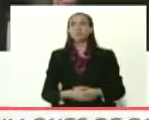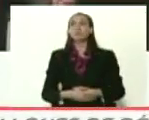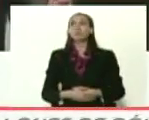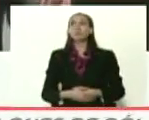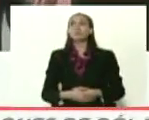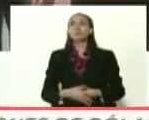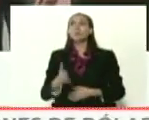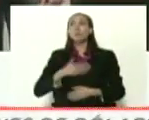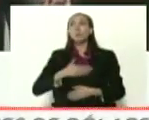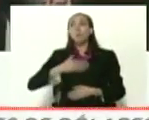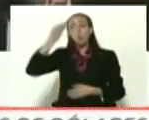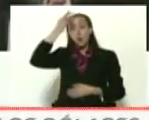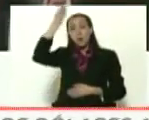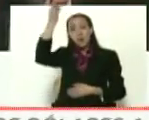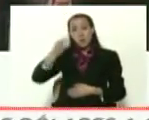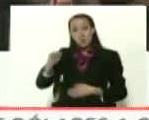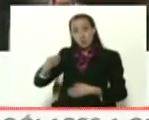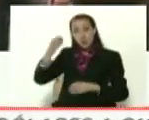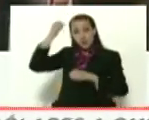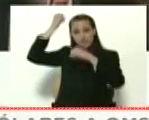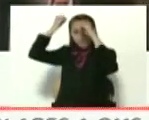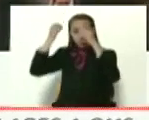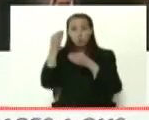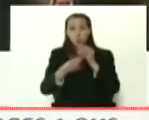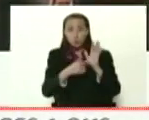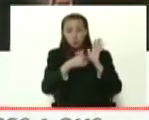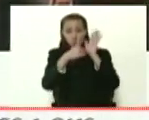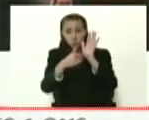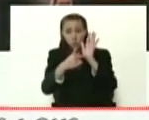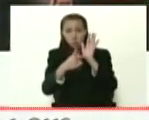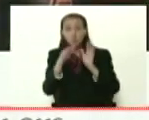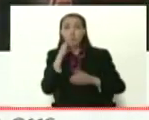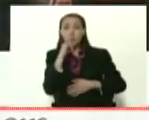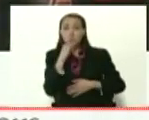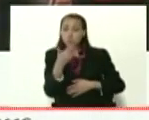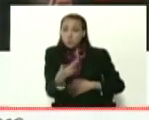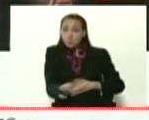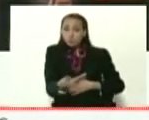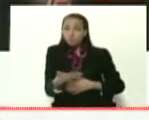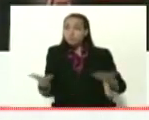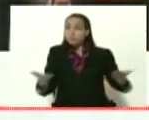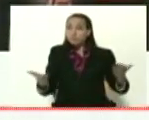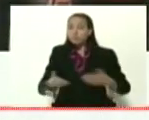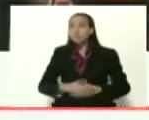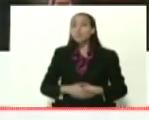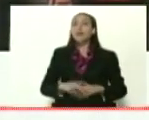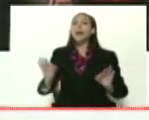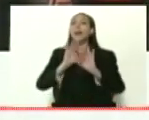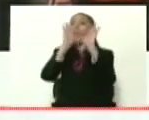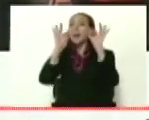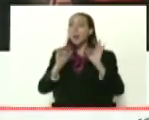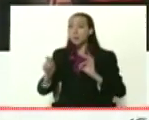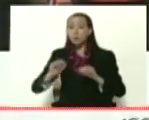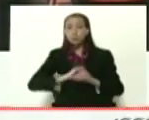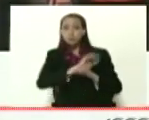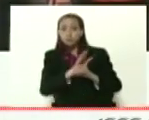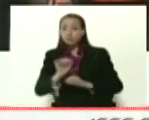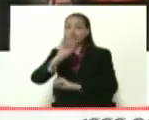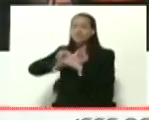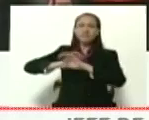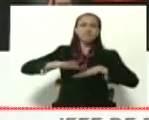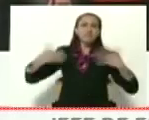Bueno, creo que el embajador ha dado la clave. Uno de los remedios más efectivos para esta pandemia es